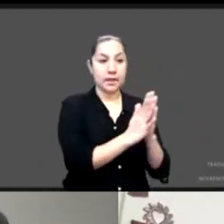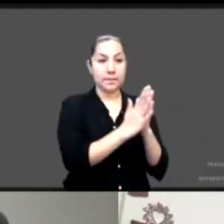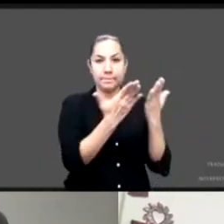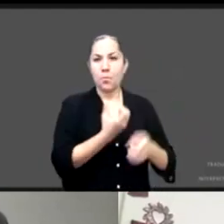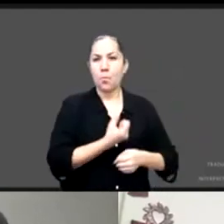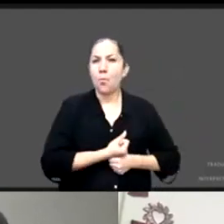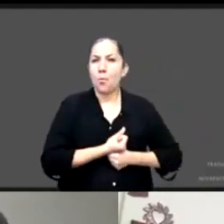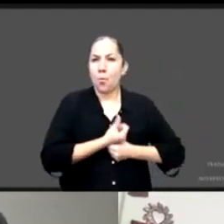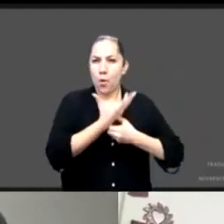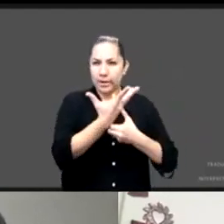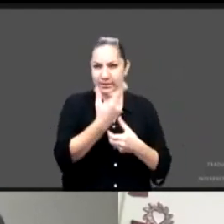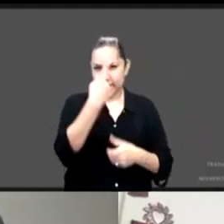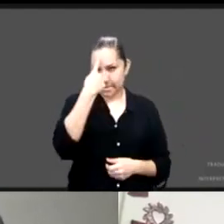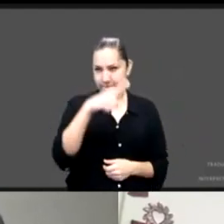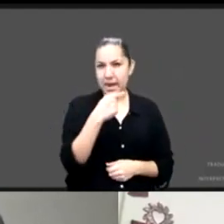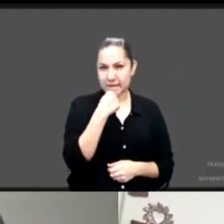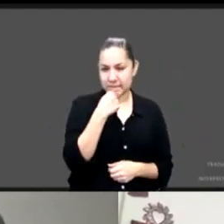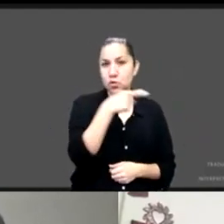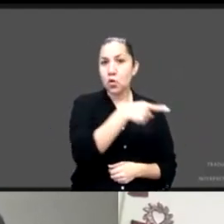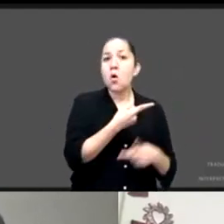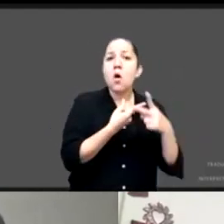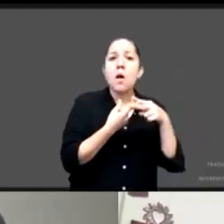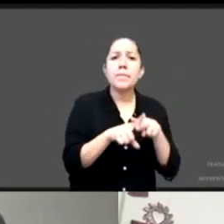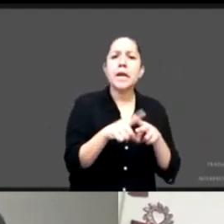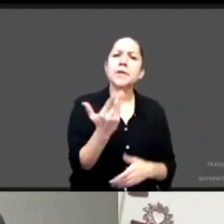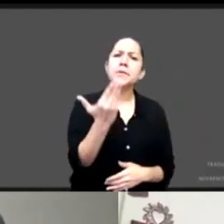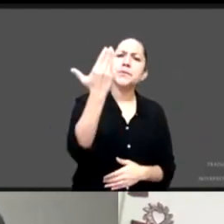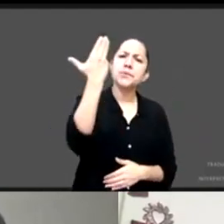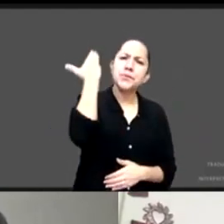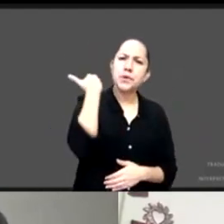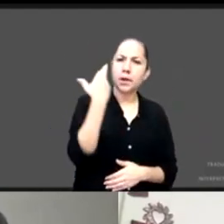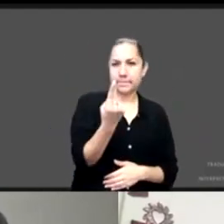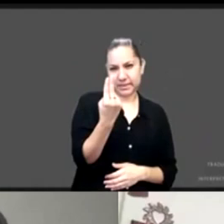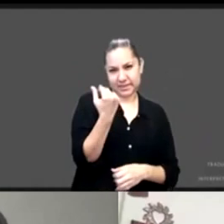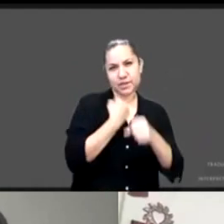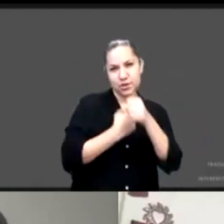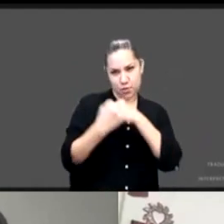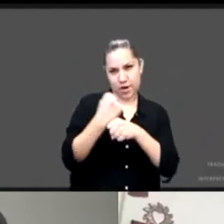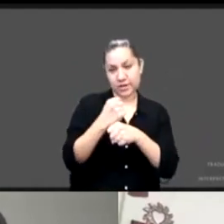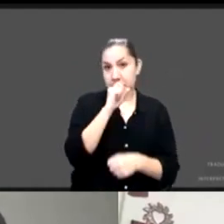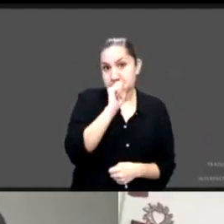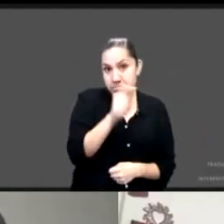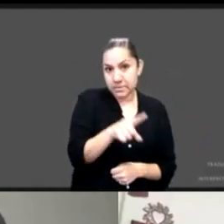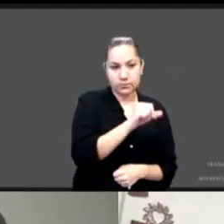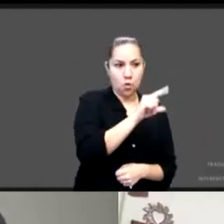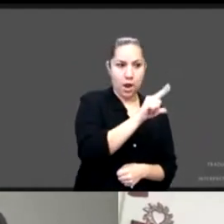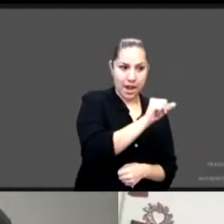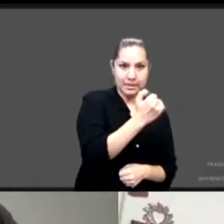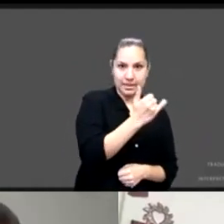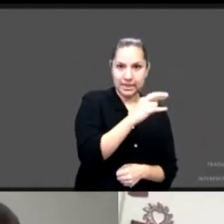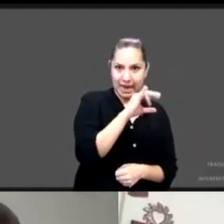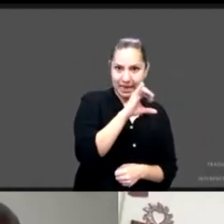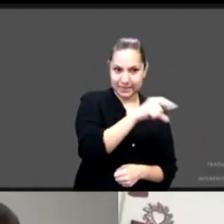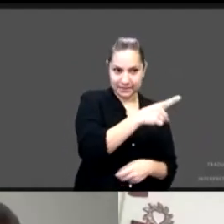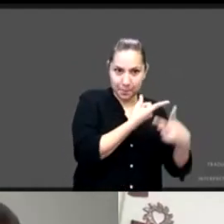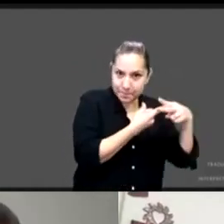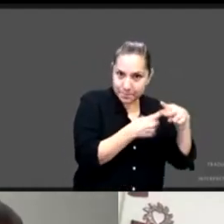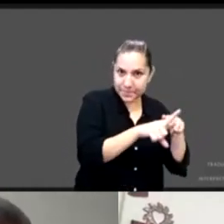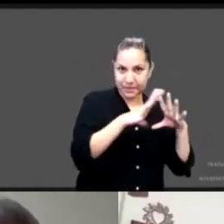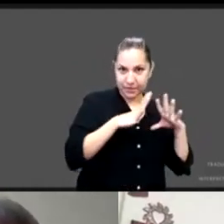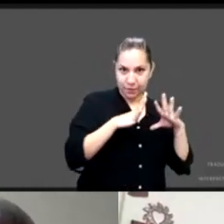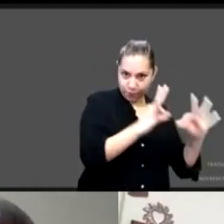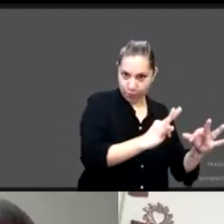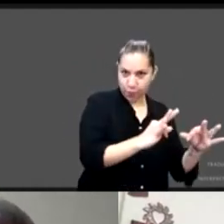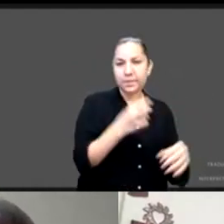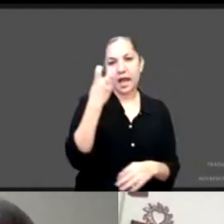nació hace 25 años junto con el programa Alas y Raíces, pues tiene como objetivo